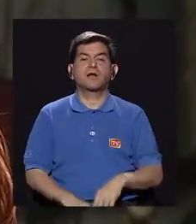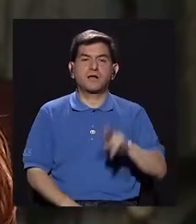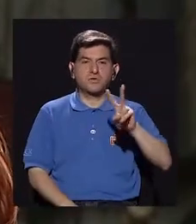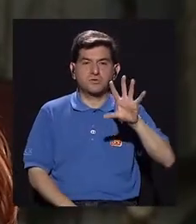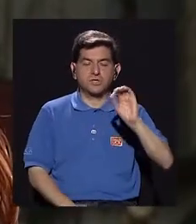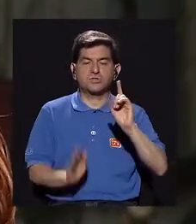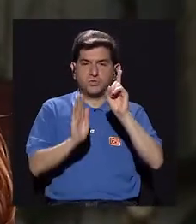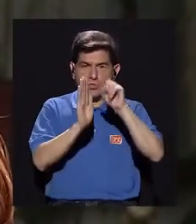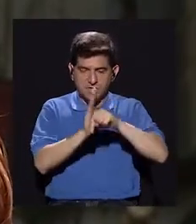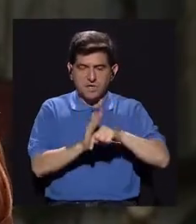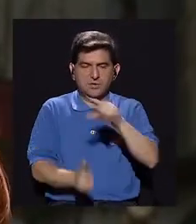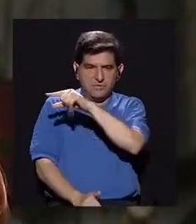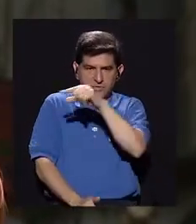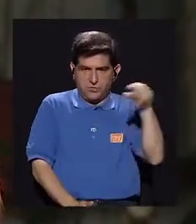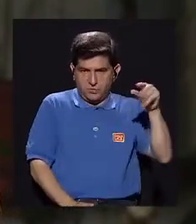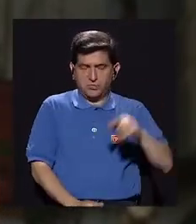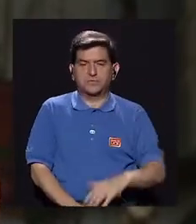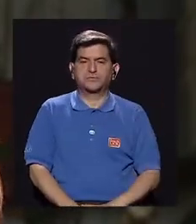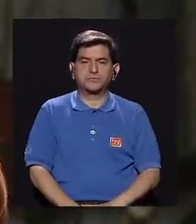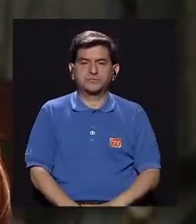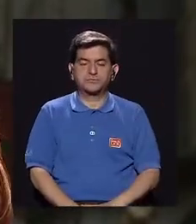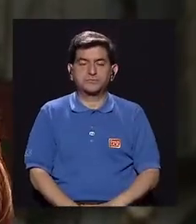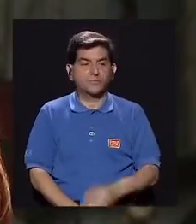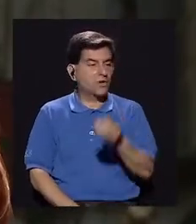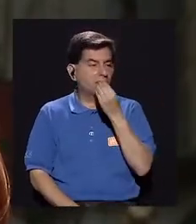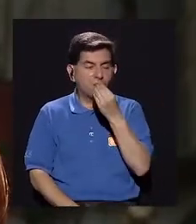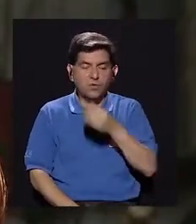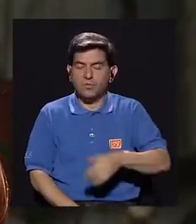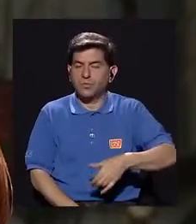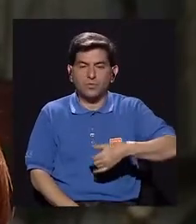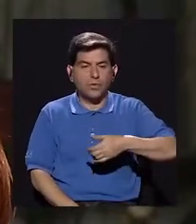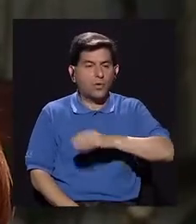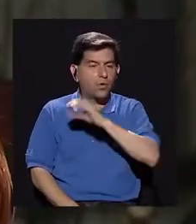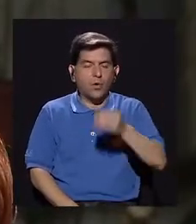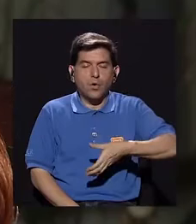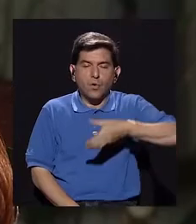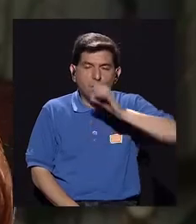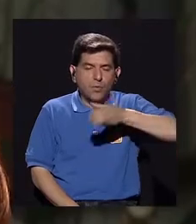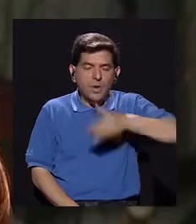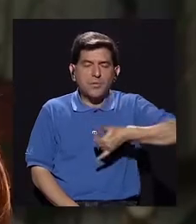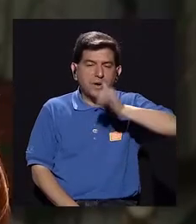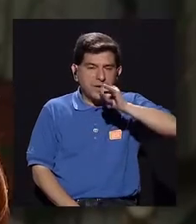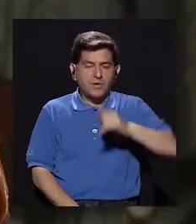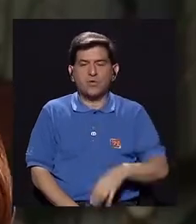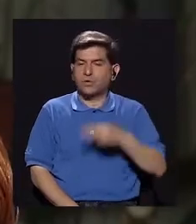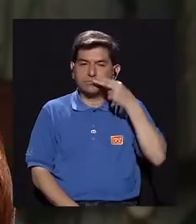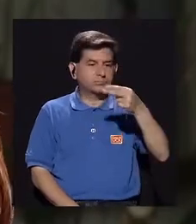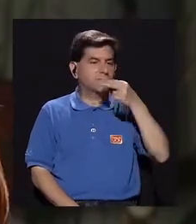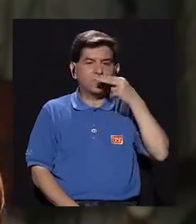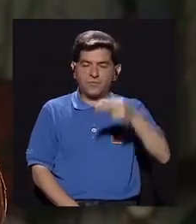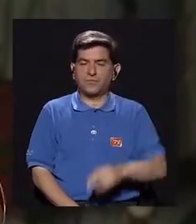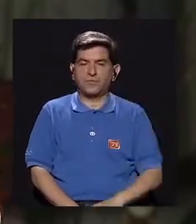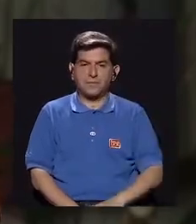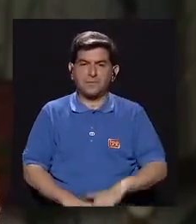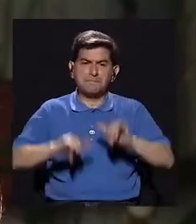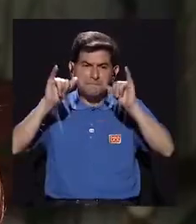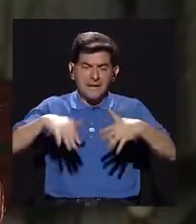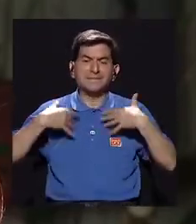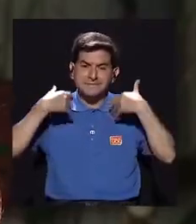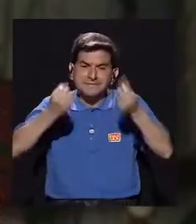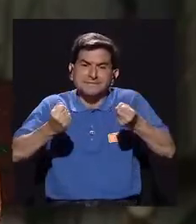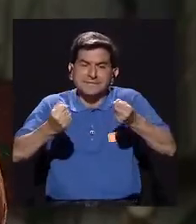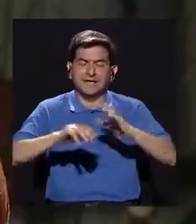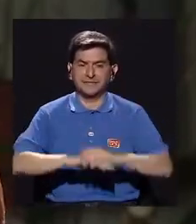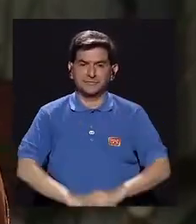ojalá 250 minutos a la semana, no consumir licor en exceso, no fumar,